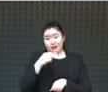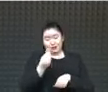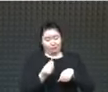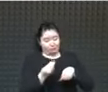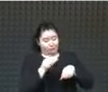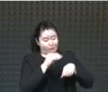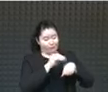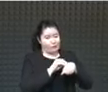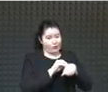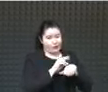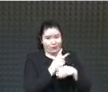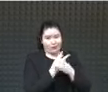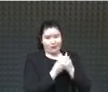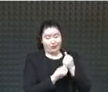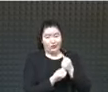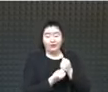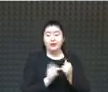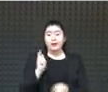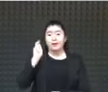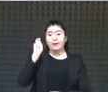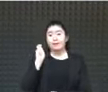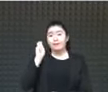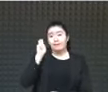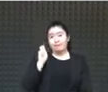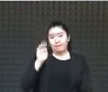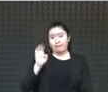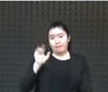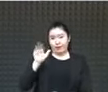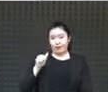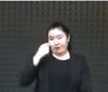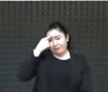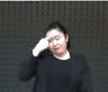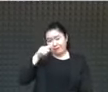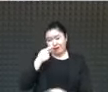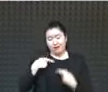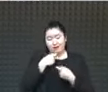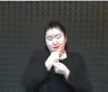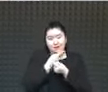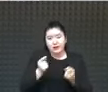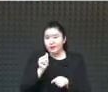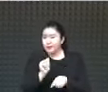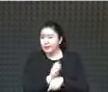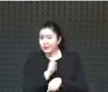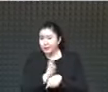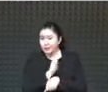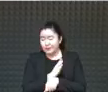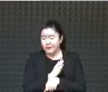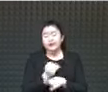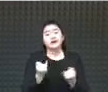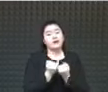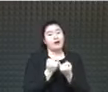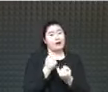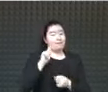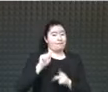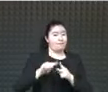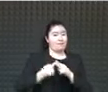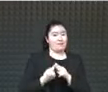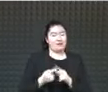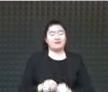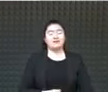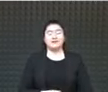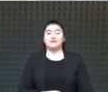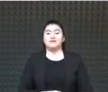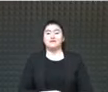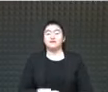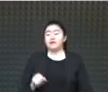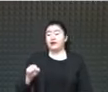nombre de Beca para el Bienestar de los Niños y las Niñas de la Ciudad, mi beca para empezar. Entonces, en septiembre